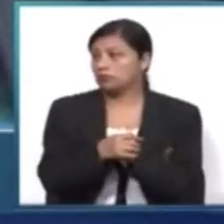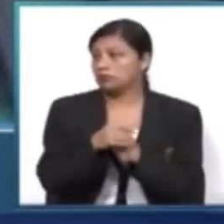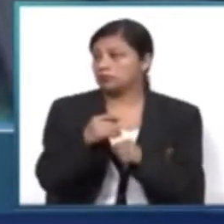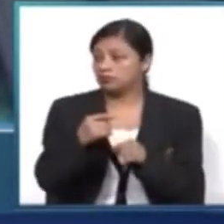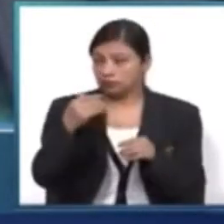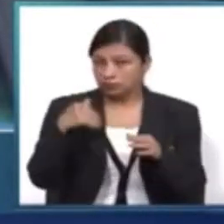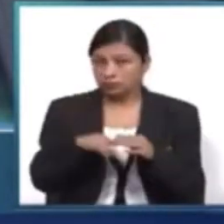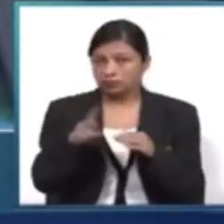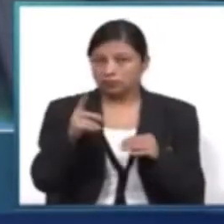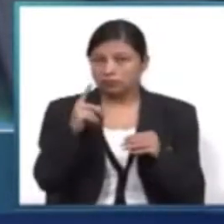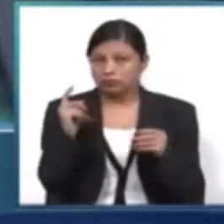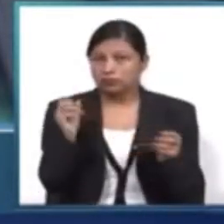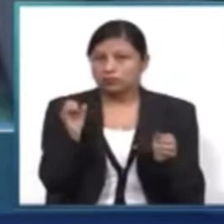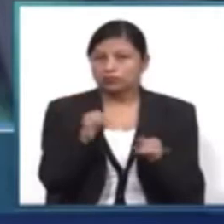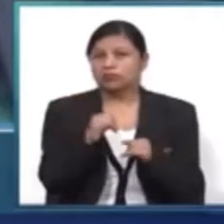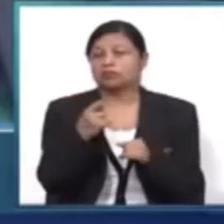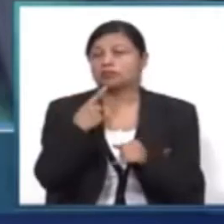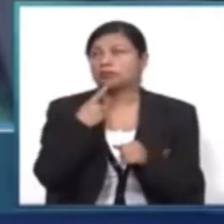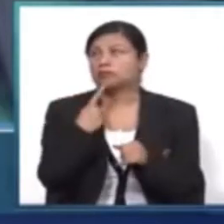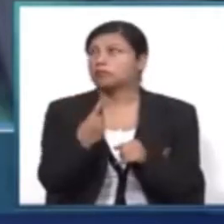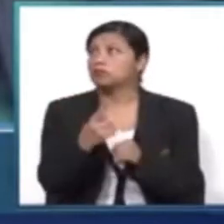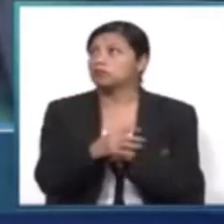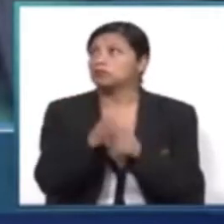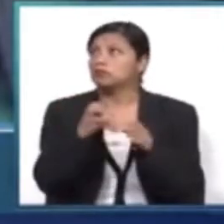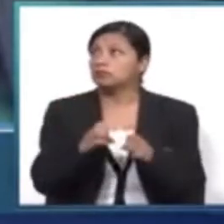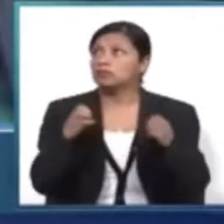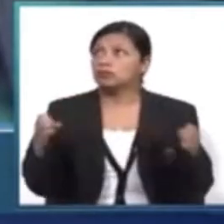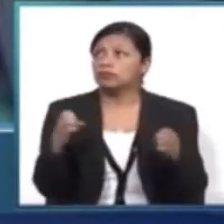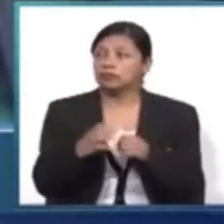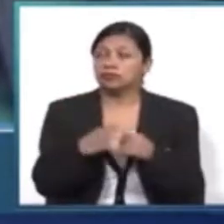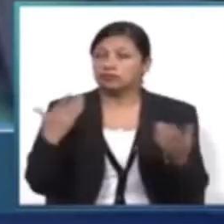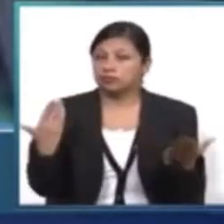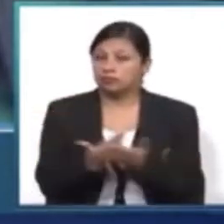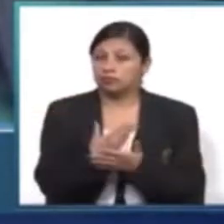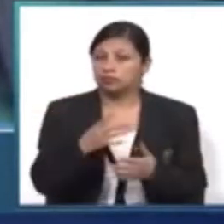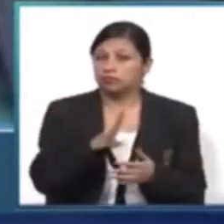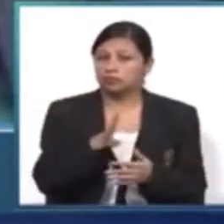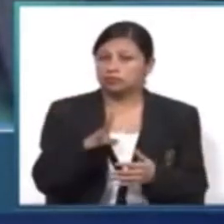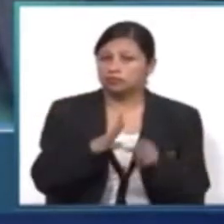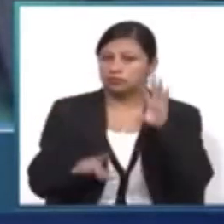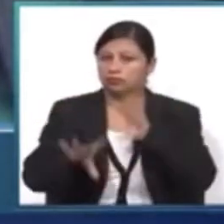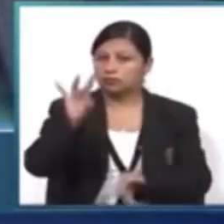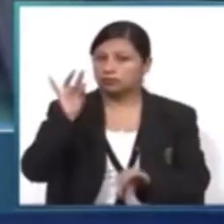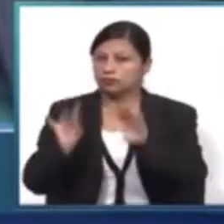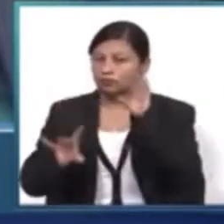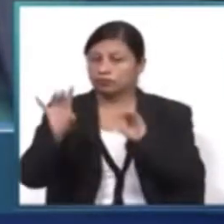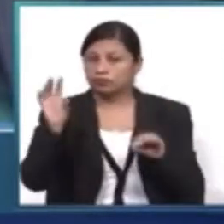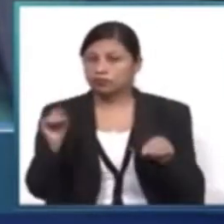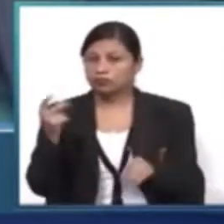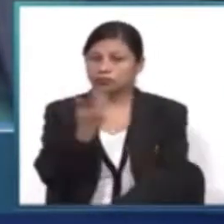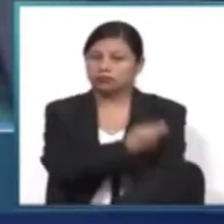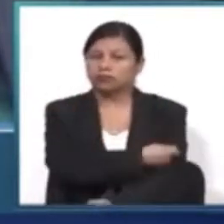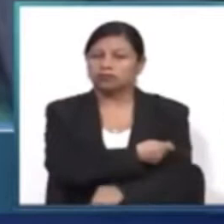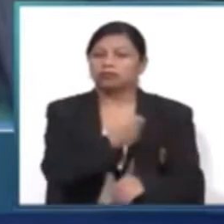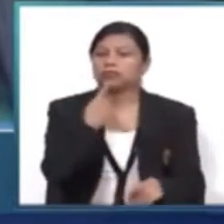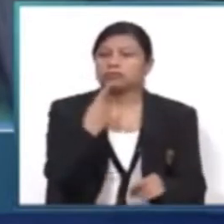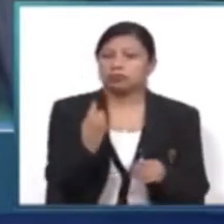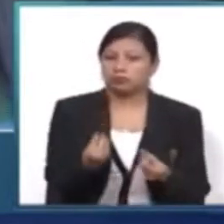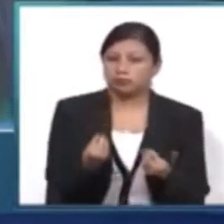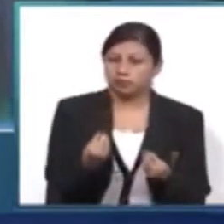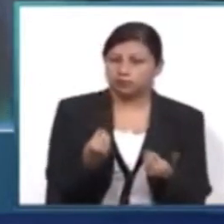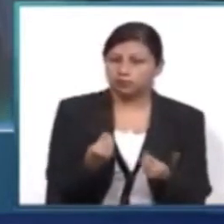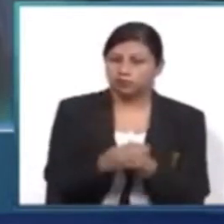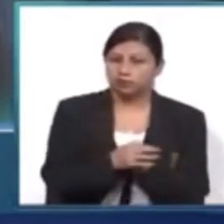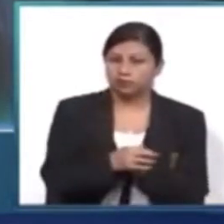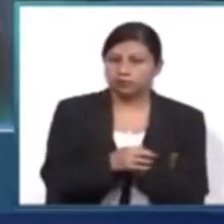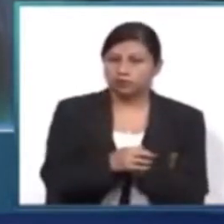ácido ribonucleico. Entonces, de nuevo, si usted tuviera que escoger en qué inyectarse, se iría más por